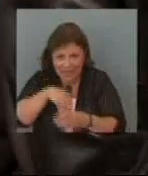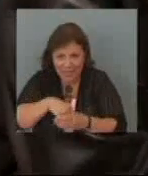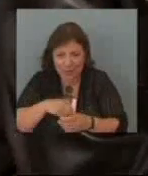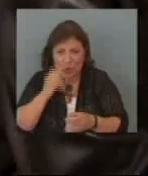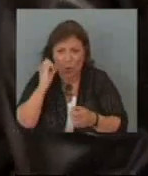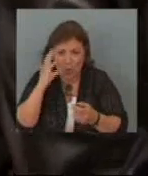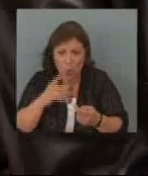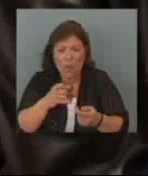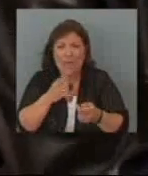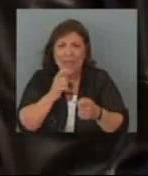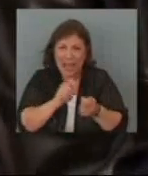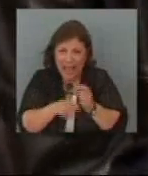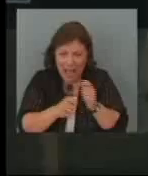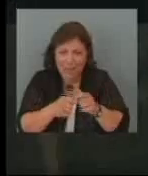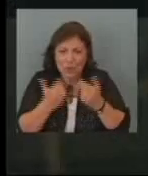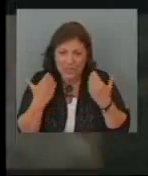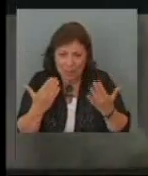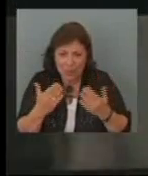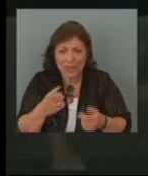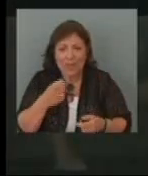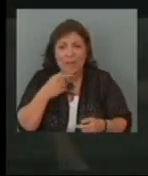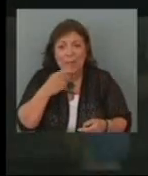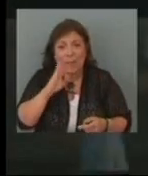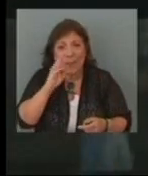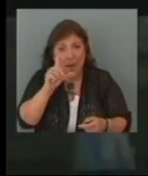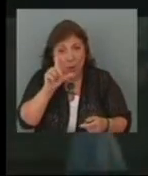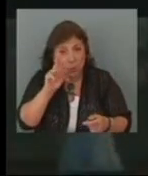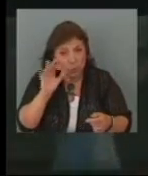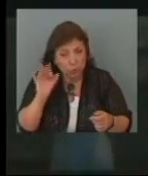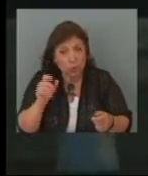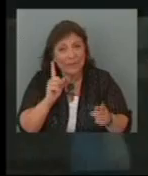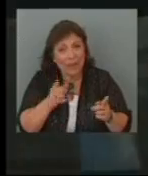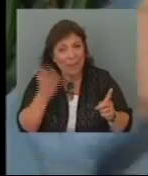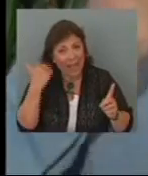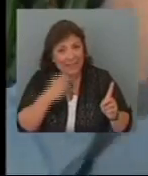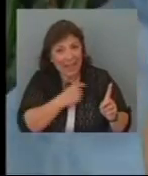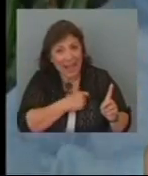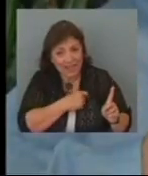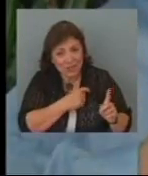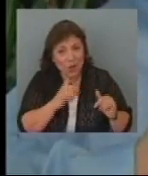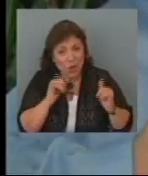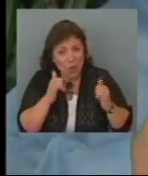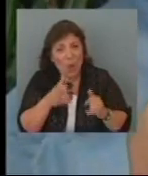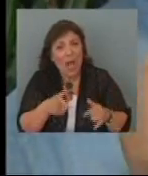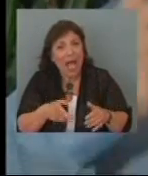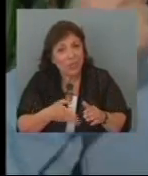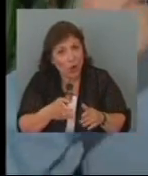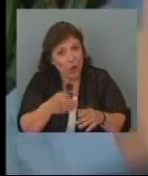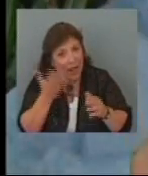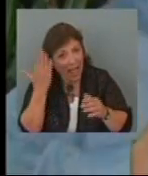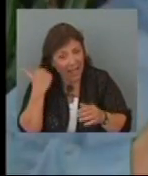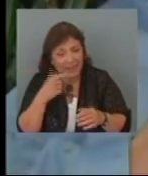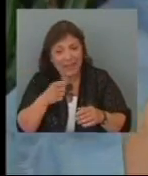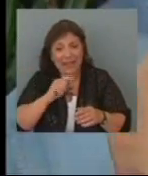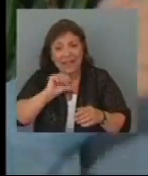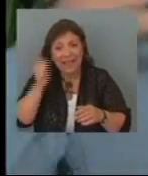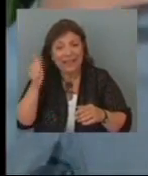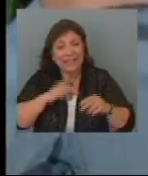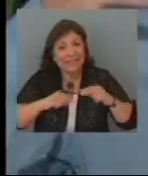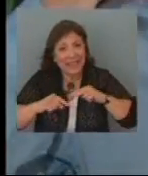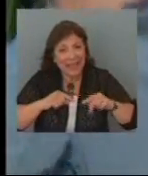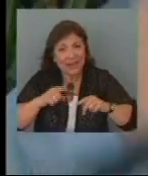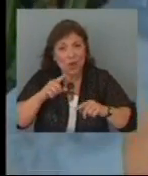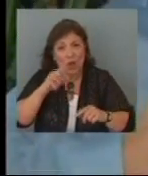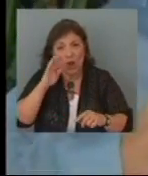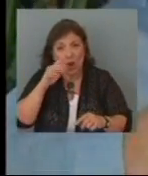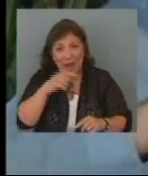hacer esos cambios. Precisamente Peluso, que también pasó por Nacional en sus tiempos como jugador, logró ganar como técnico tricolor el campeonato